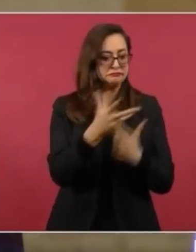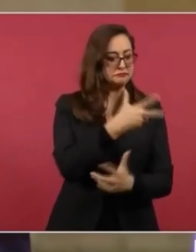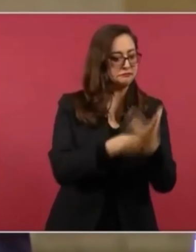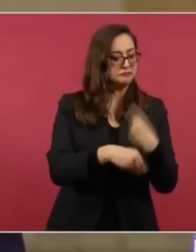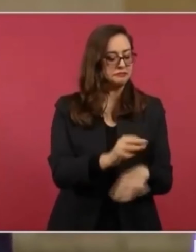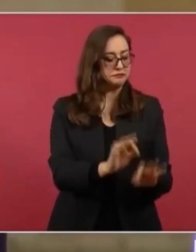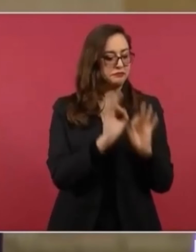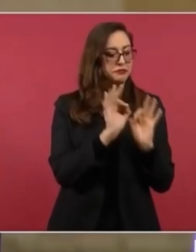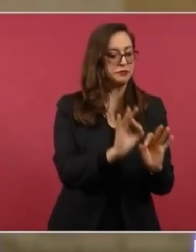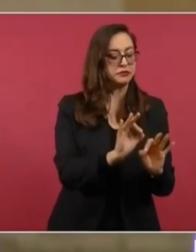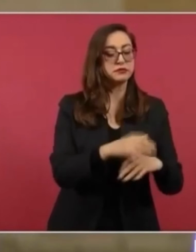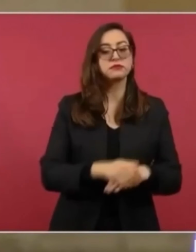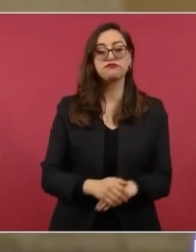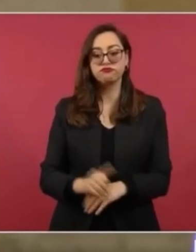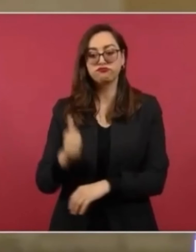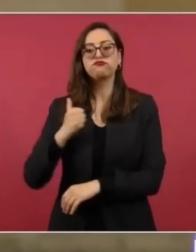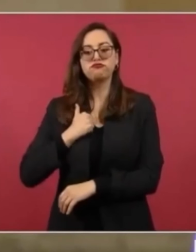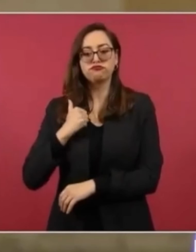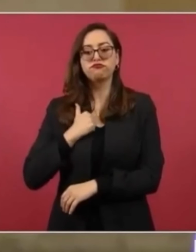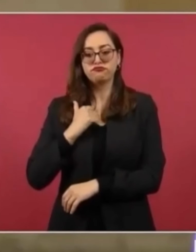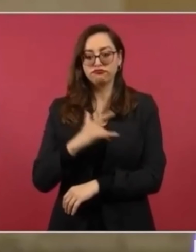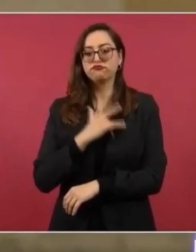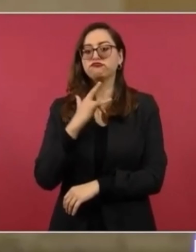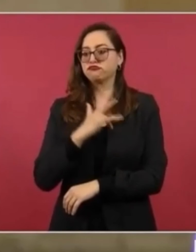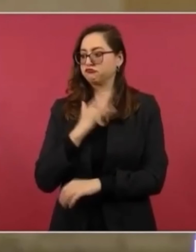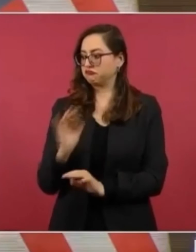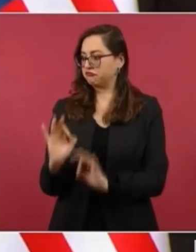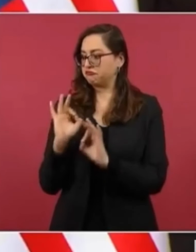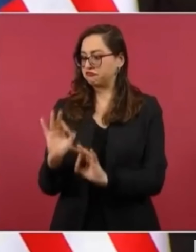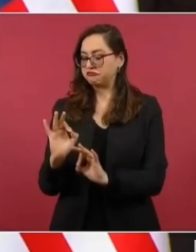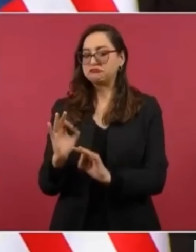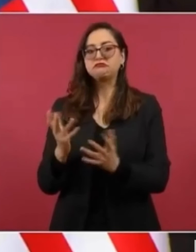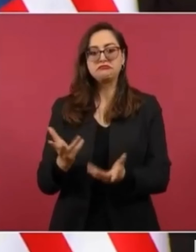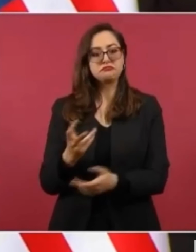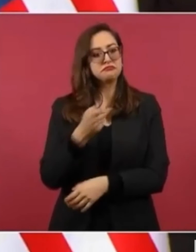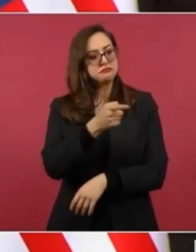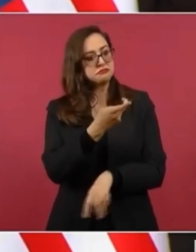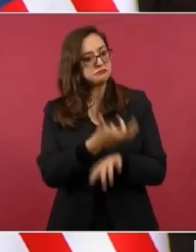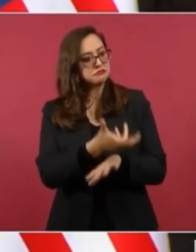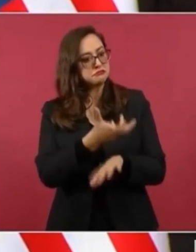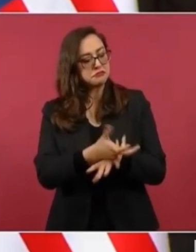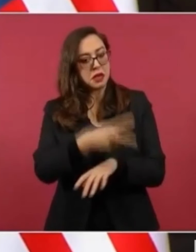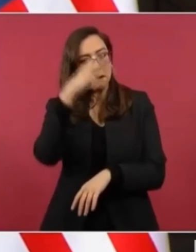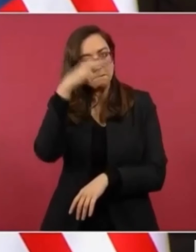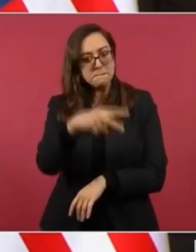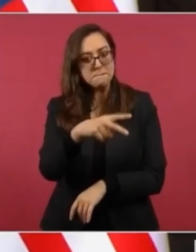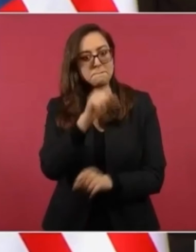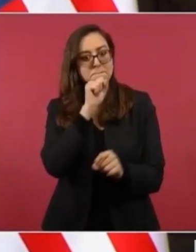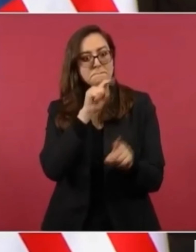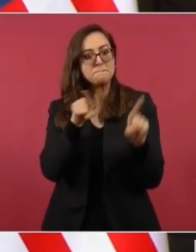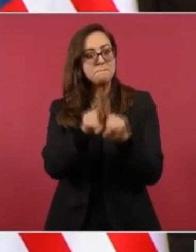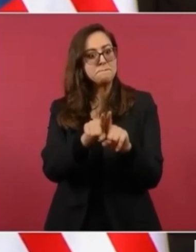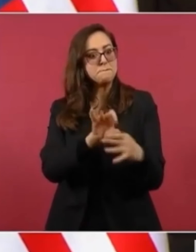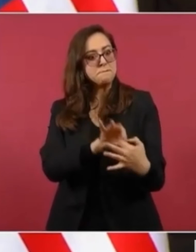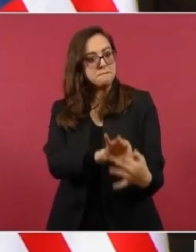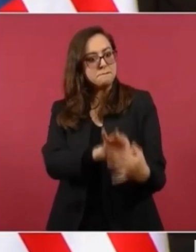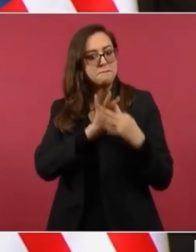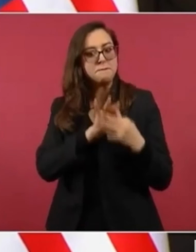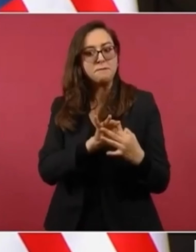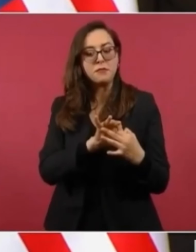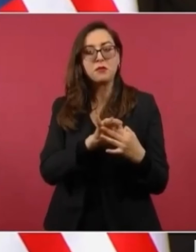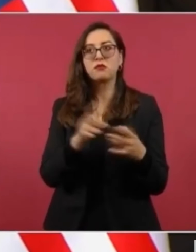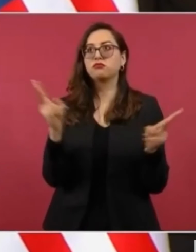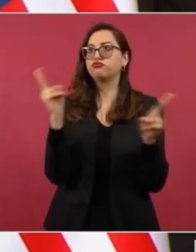se complace de que nuestros amigos mexicanos y estadounidenses se hayan comprometido de manera tan sólida a proteger el